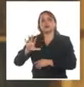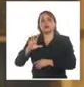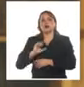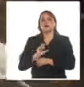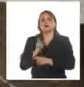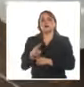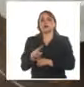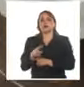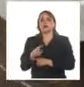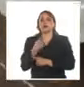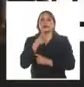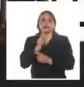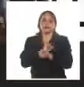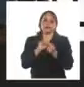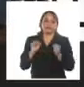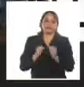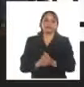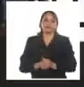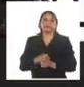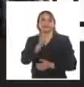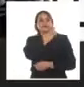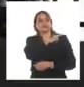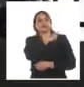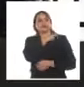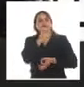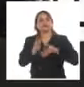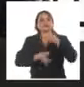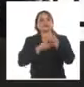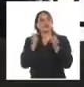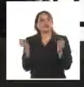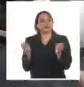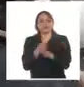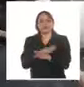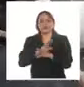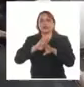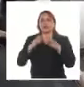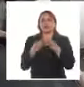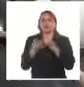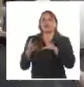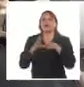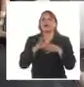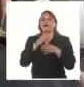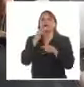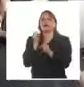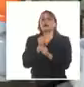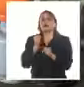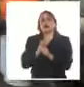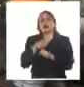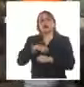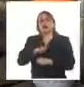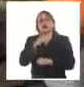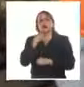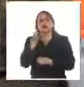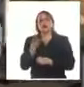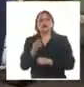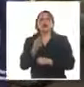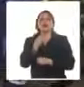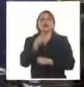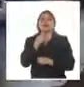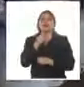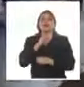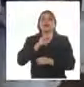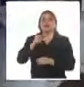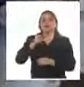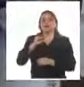tanto el normado y liberado. Directivos dejan claro que esta proyección establece pasar del subsidio